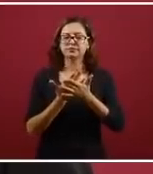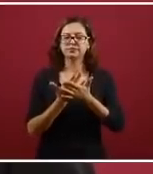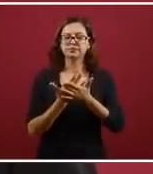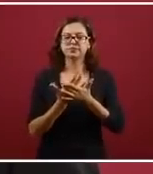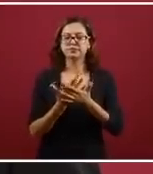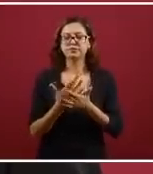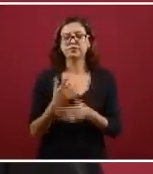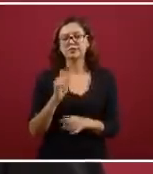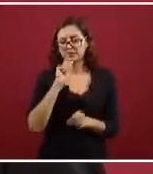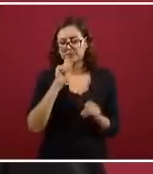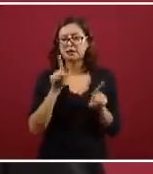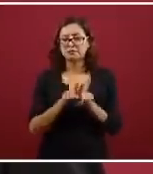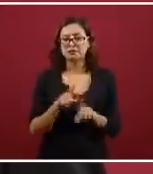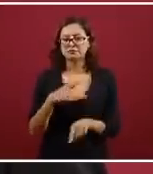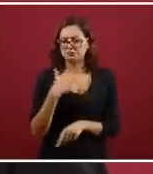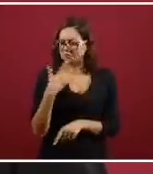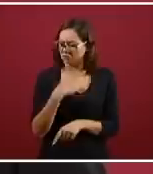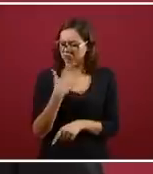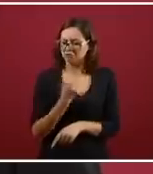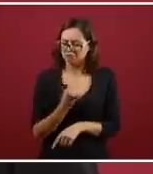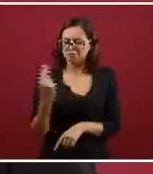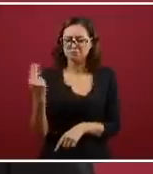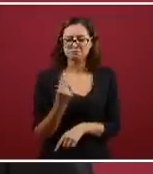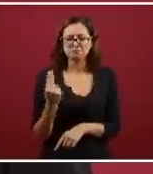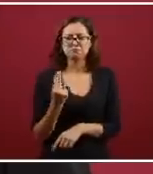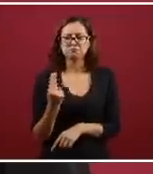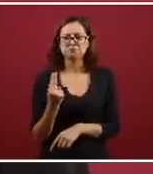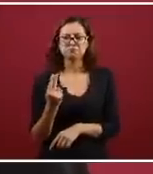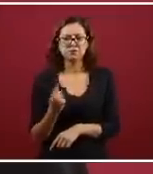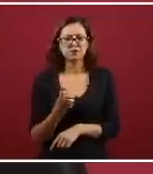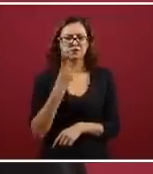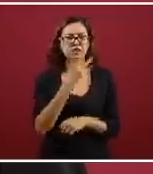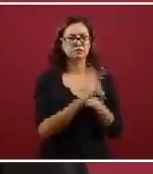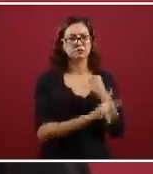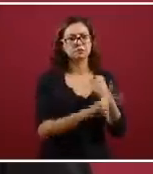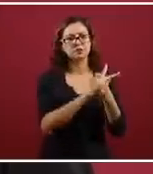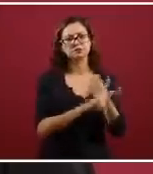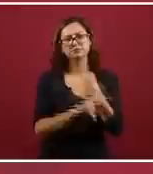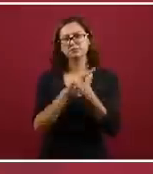porque consideramos que conviene a las tres naciones,